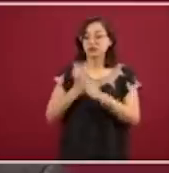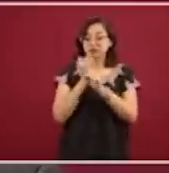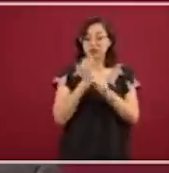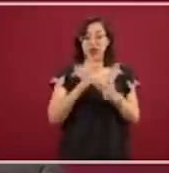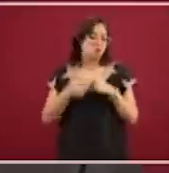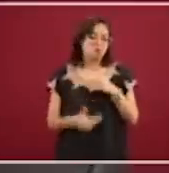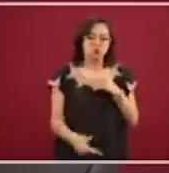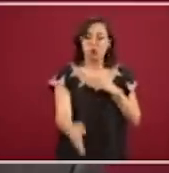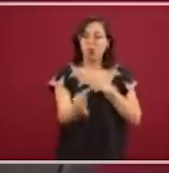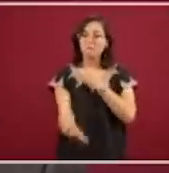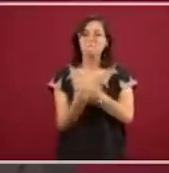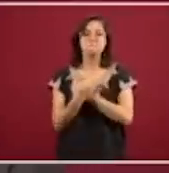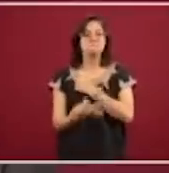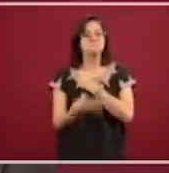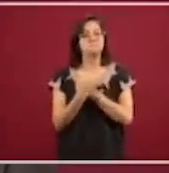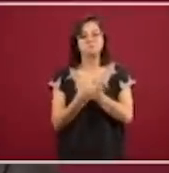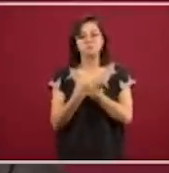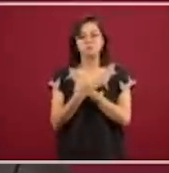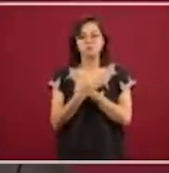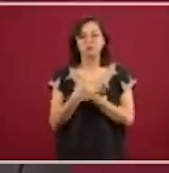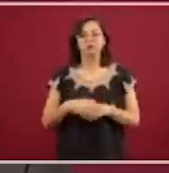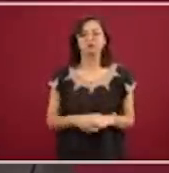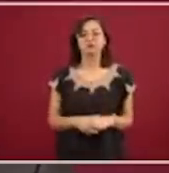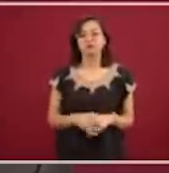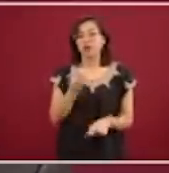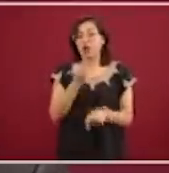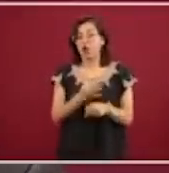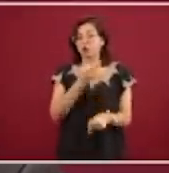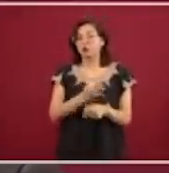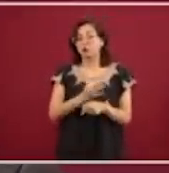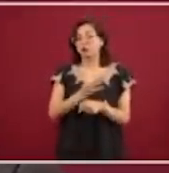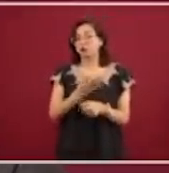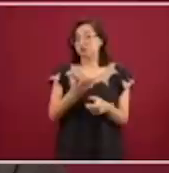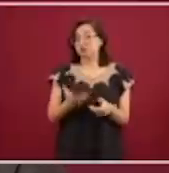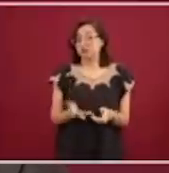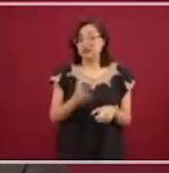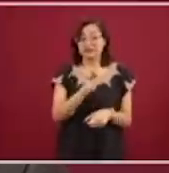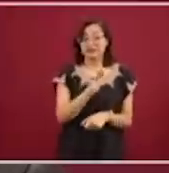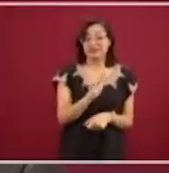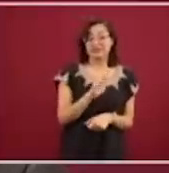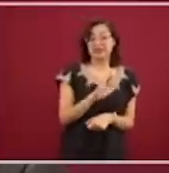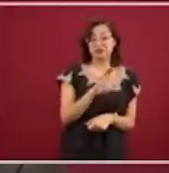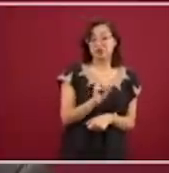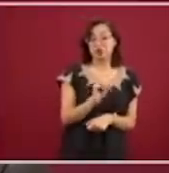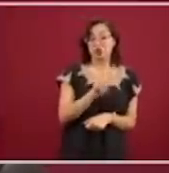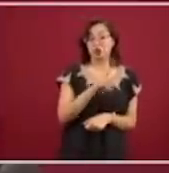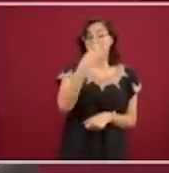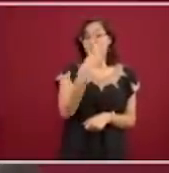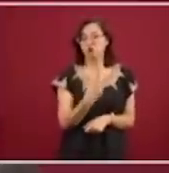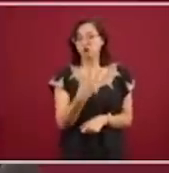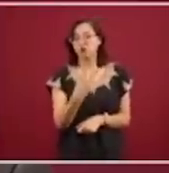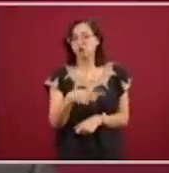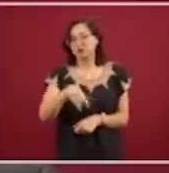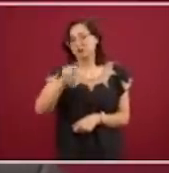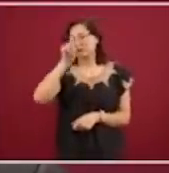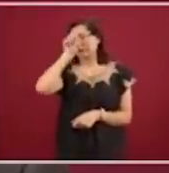proceso de cambio. Todavía es un enigma científico para el virus SARS-CoV-2 si después de la